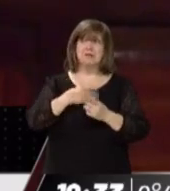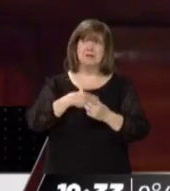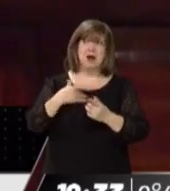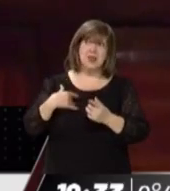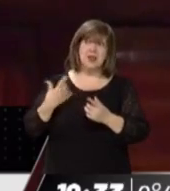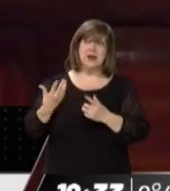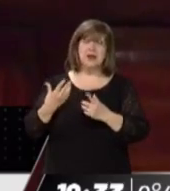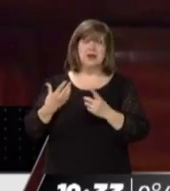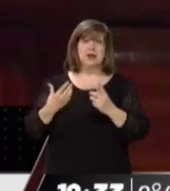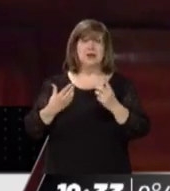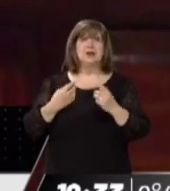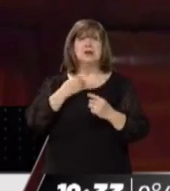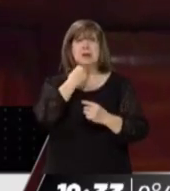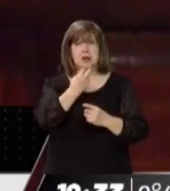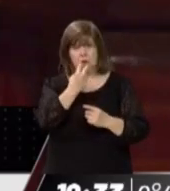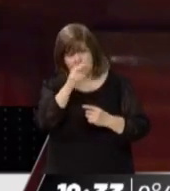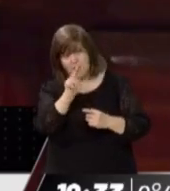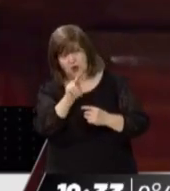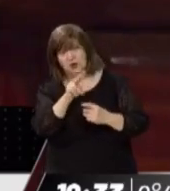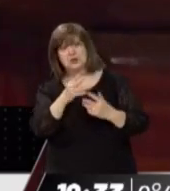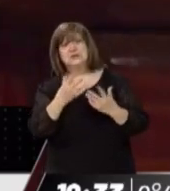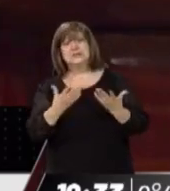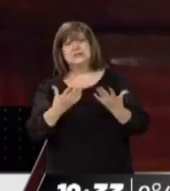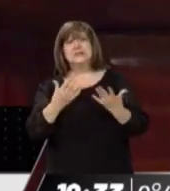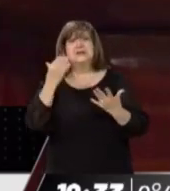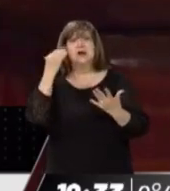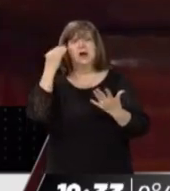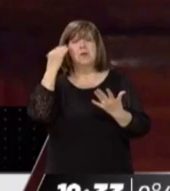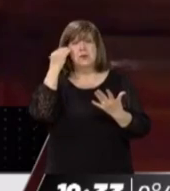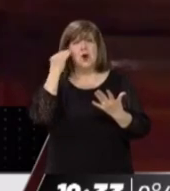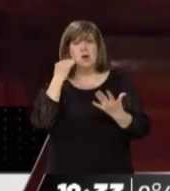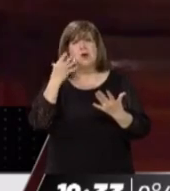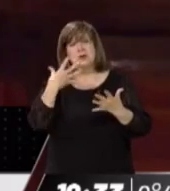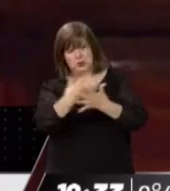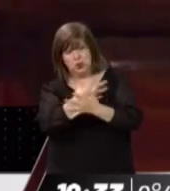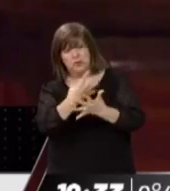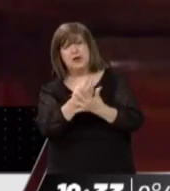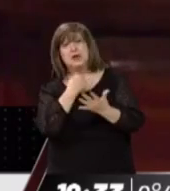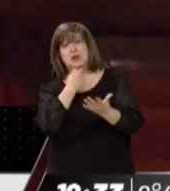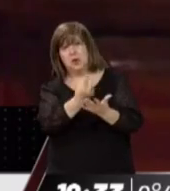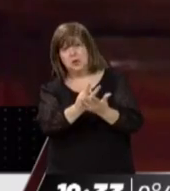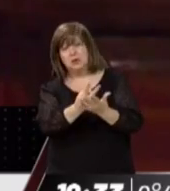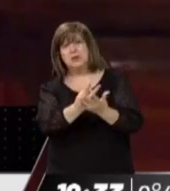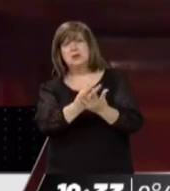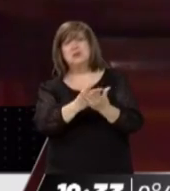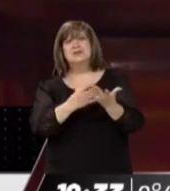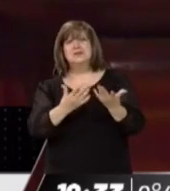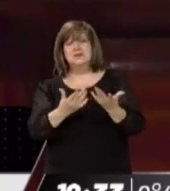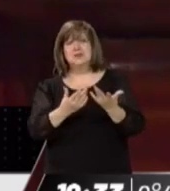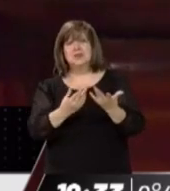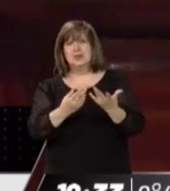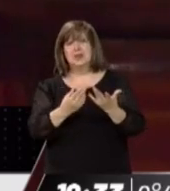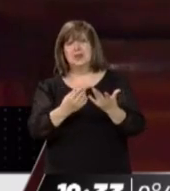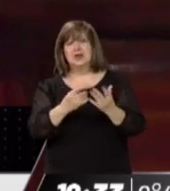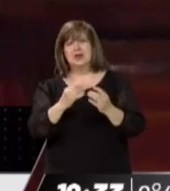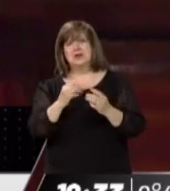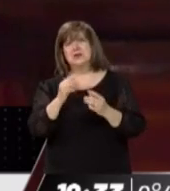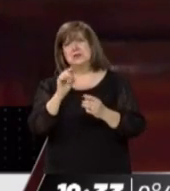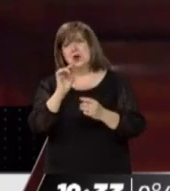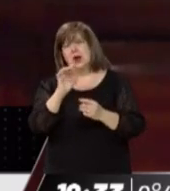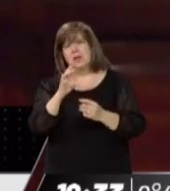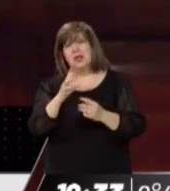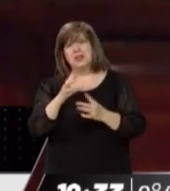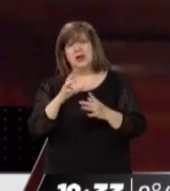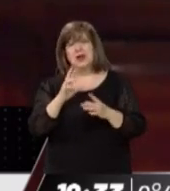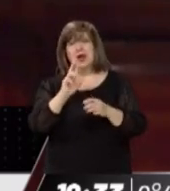de una persona que ha sufrido solamente sabe puertas adentro lo que es vivir con una persona abusada esto es